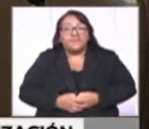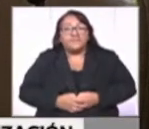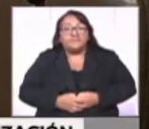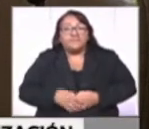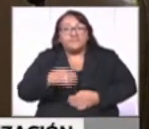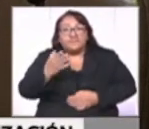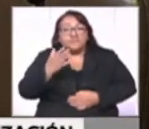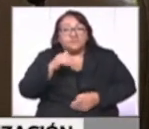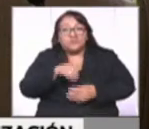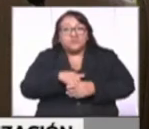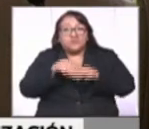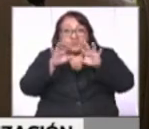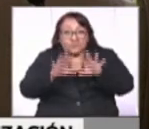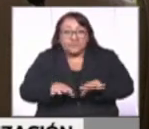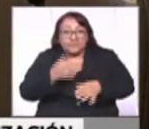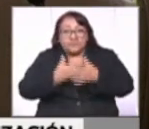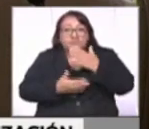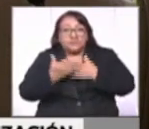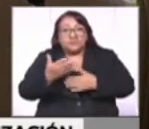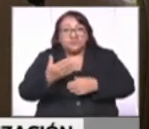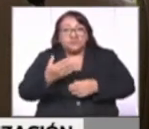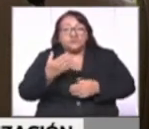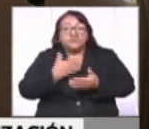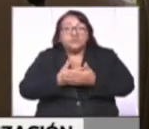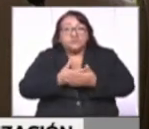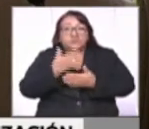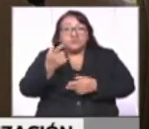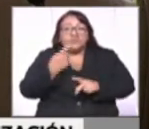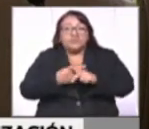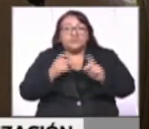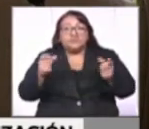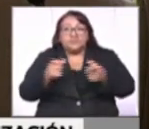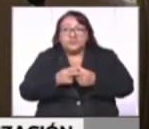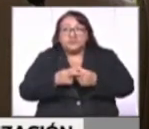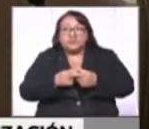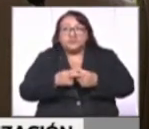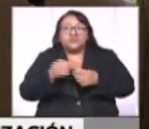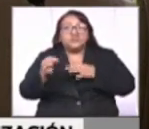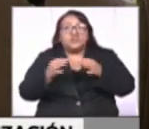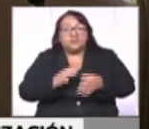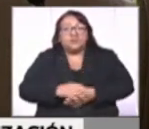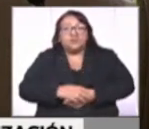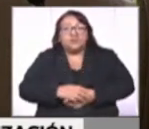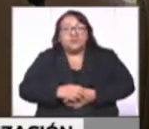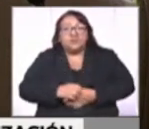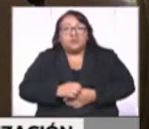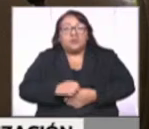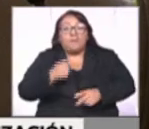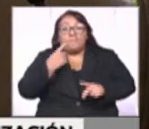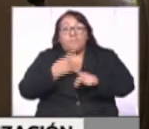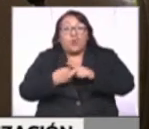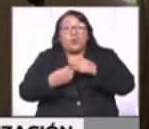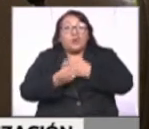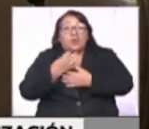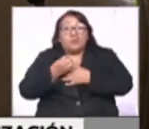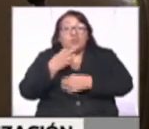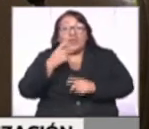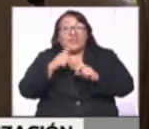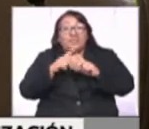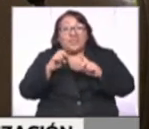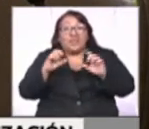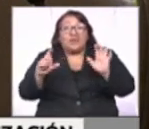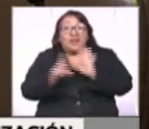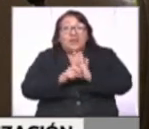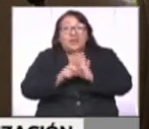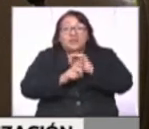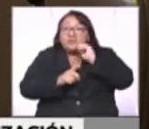la votación del texto sustitutorio propuesto por la comisión y señalo que por recomendación de la técnica legislativa